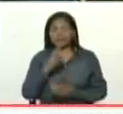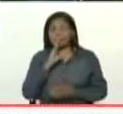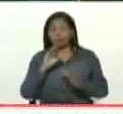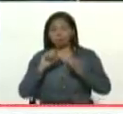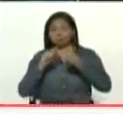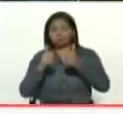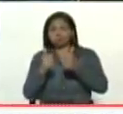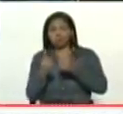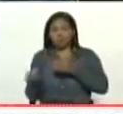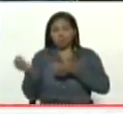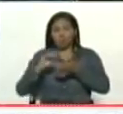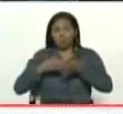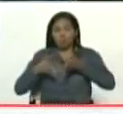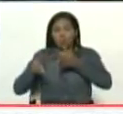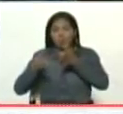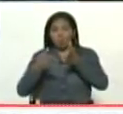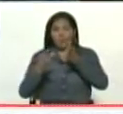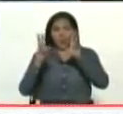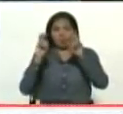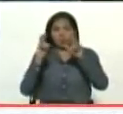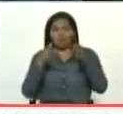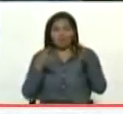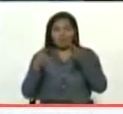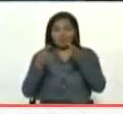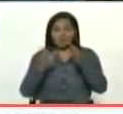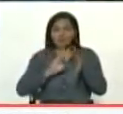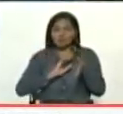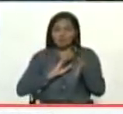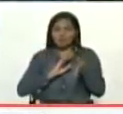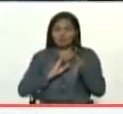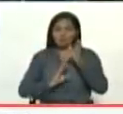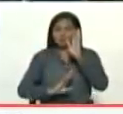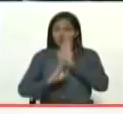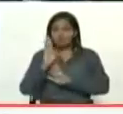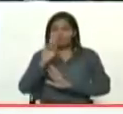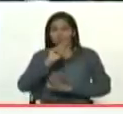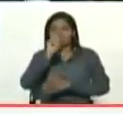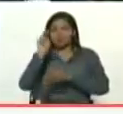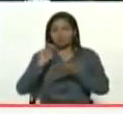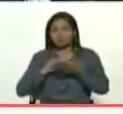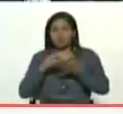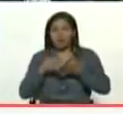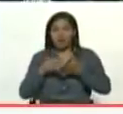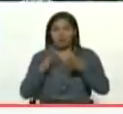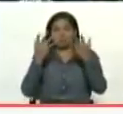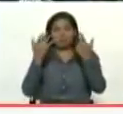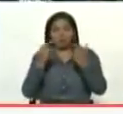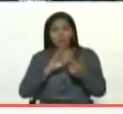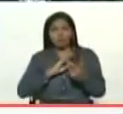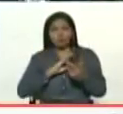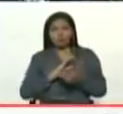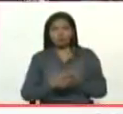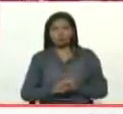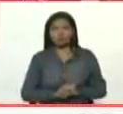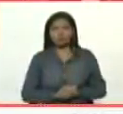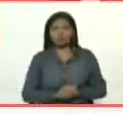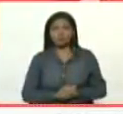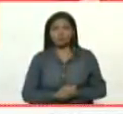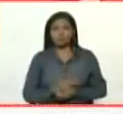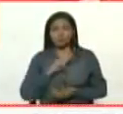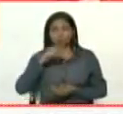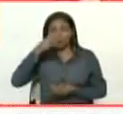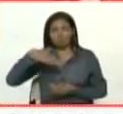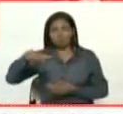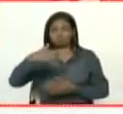comenzó un nuevo camino, el camino del desarrollo nacional en manos de nuestro pueblo,